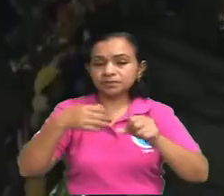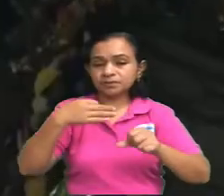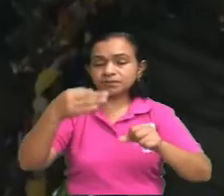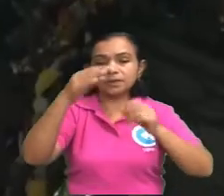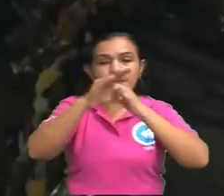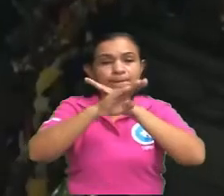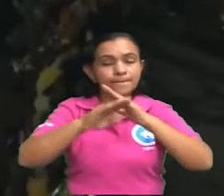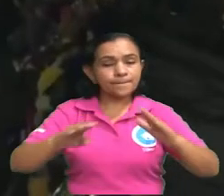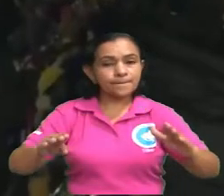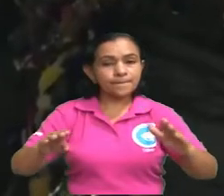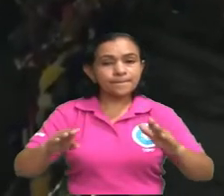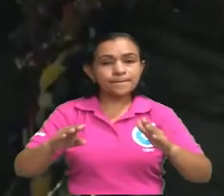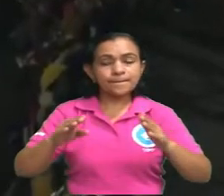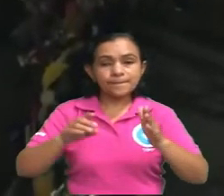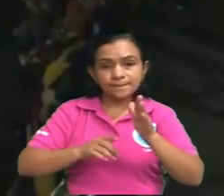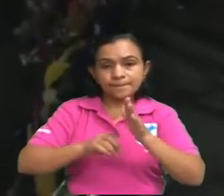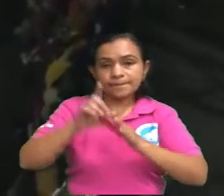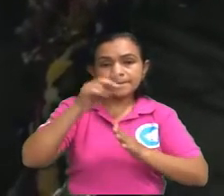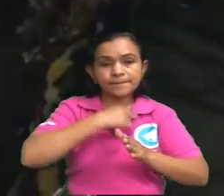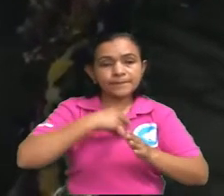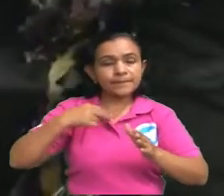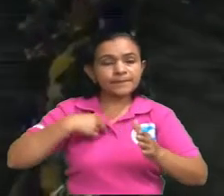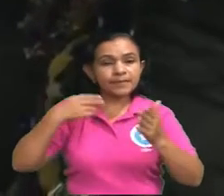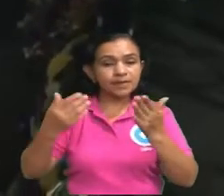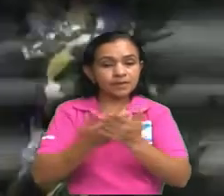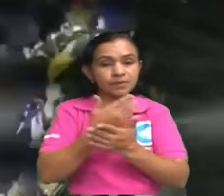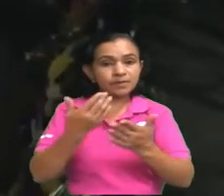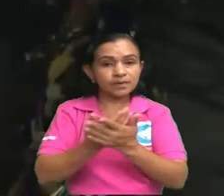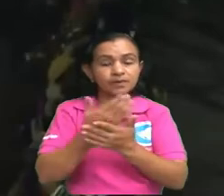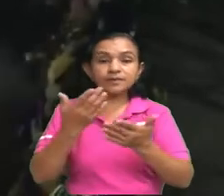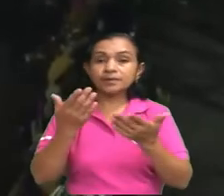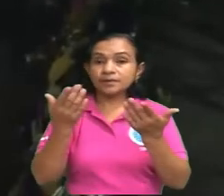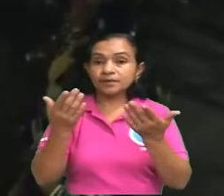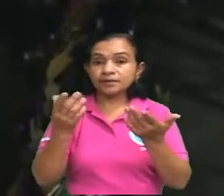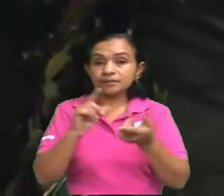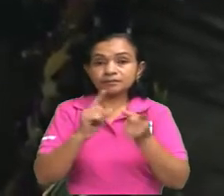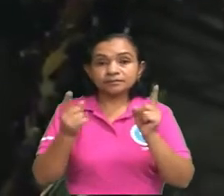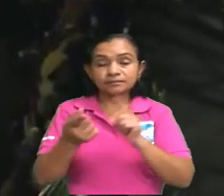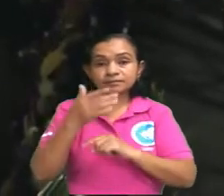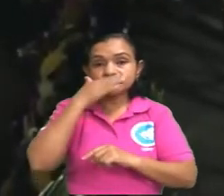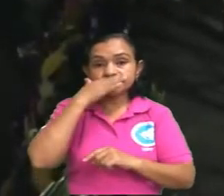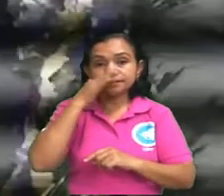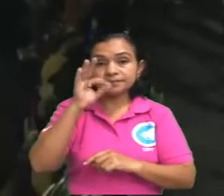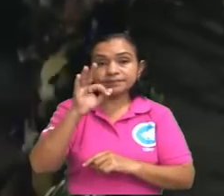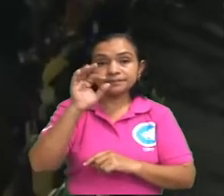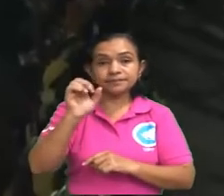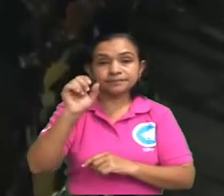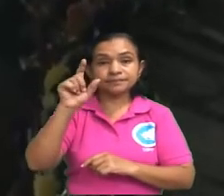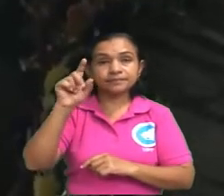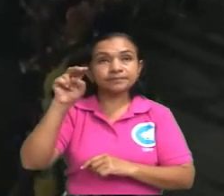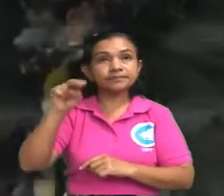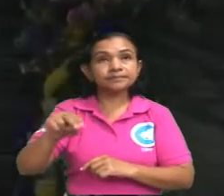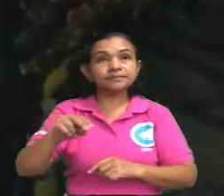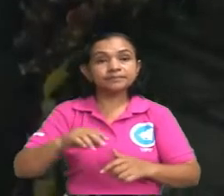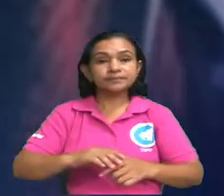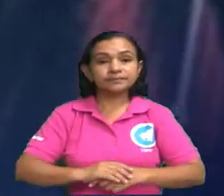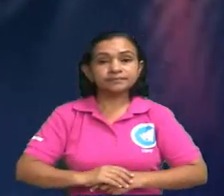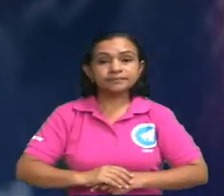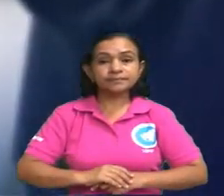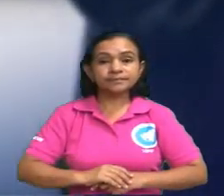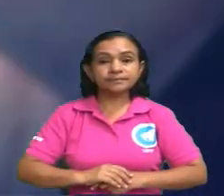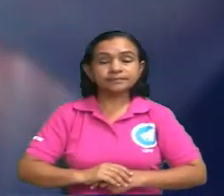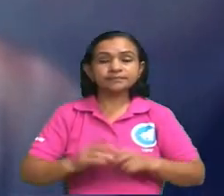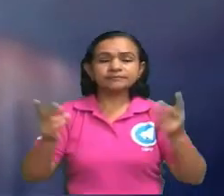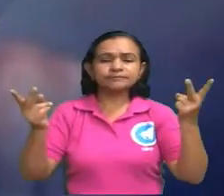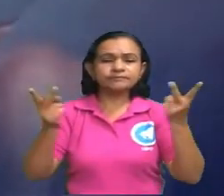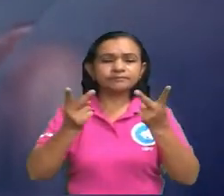paz y progreso que se construye en esta nueva etapa de la revolución. A los hombres del pueblo.